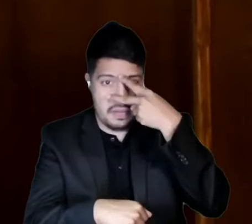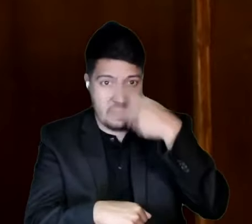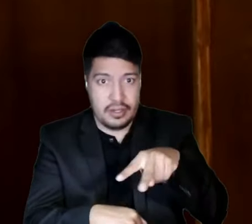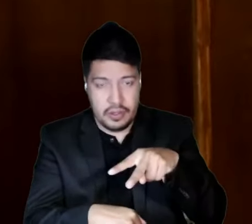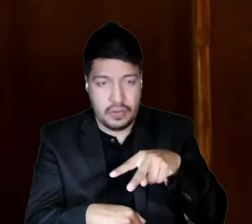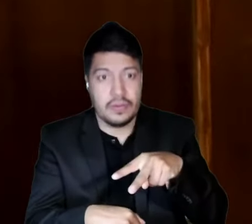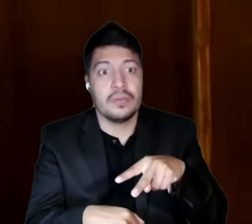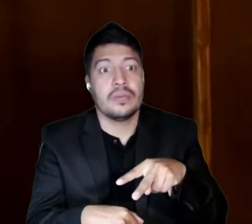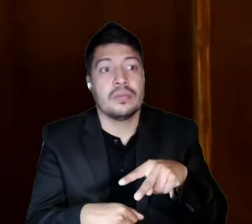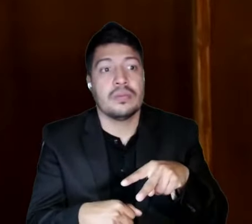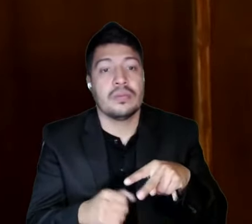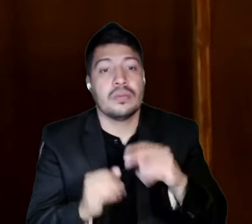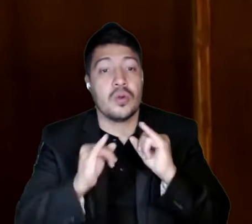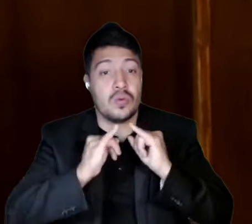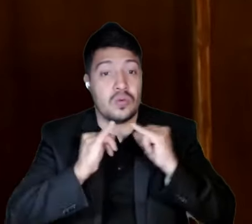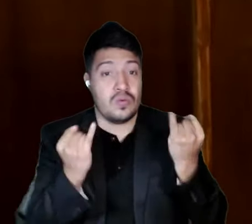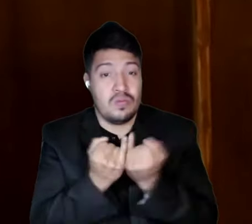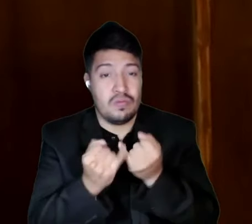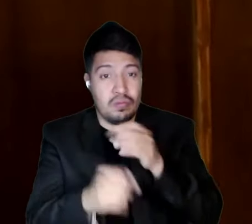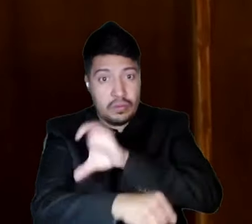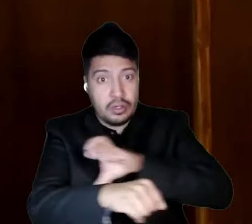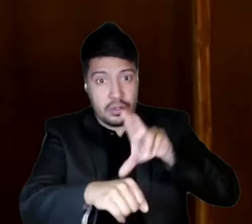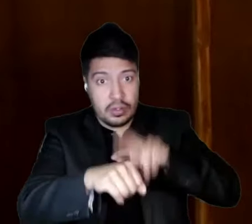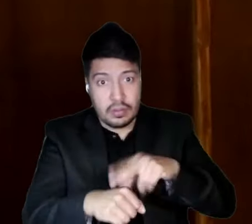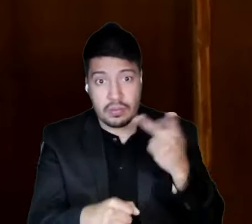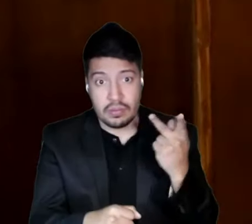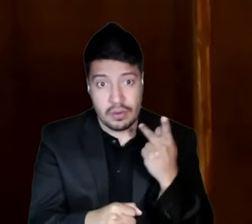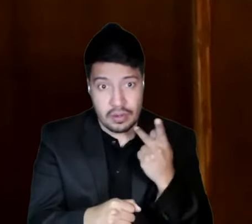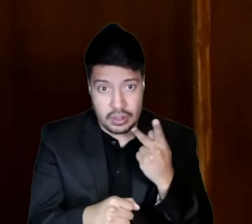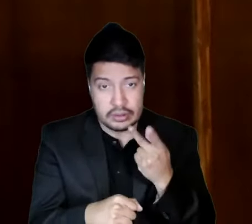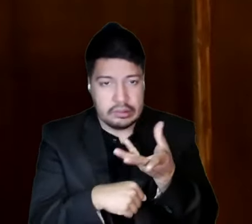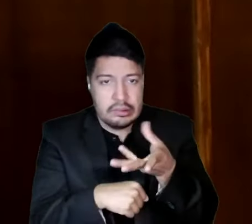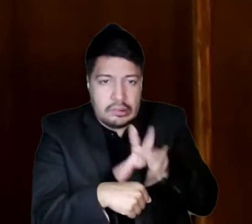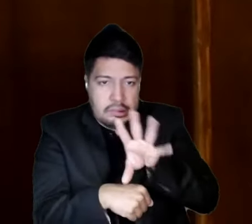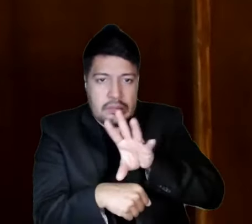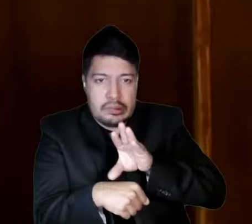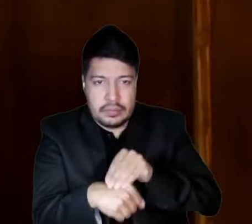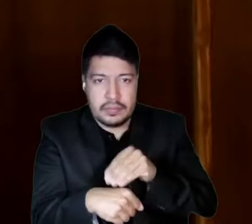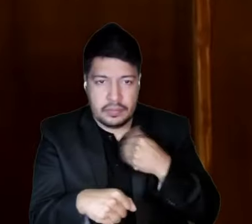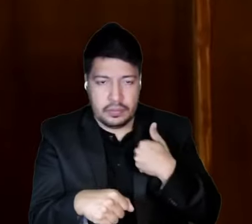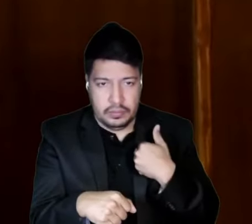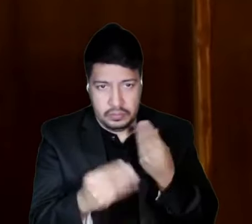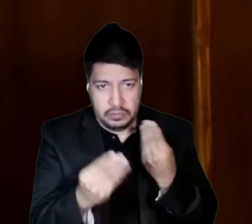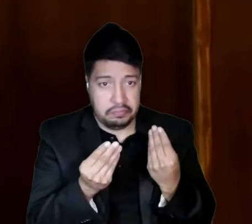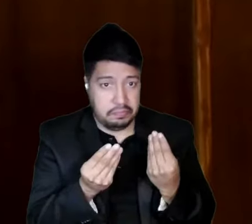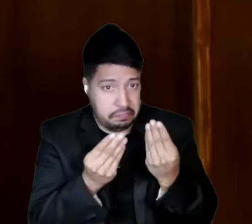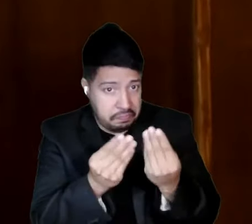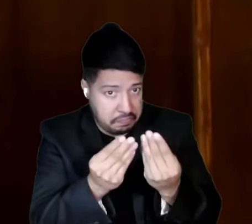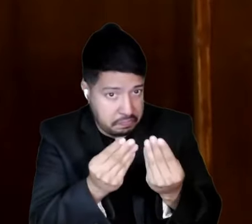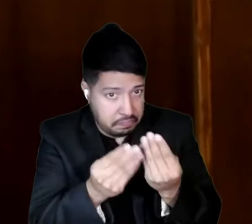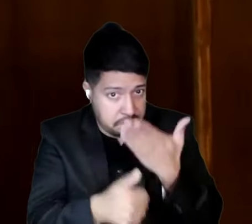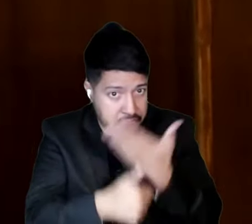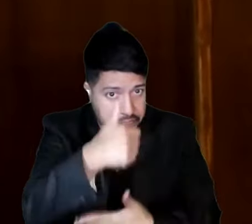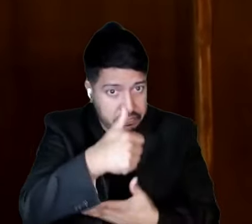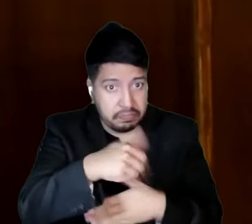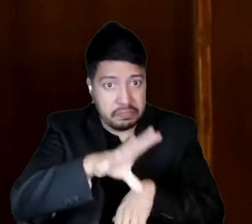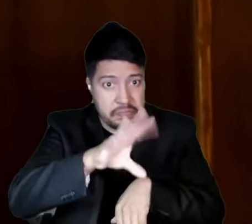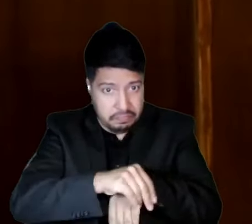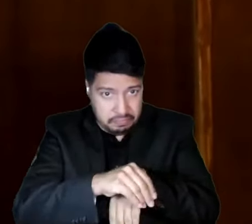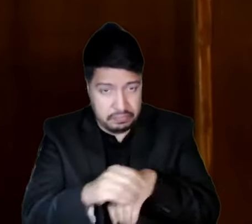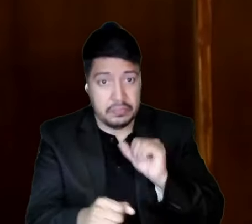junta de coordinación política nos permitimos someter a la aprobación de esta 61 legislatura acuerdo en